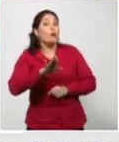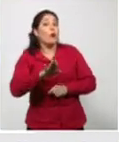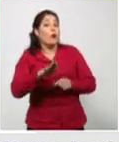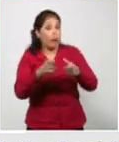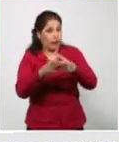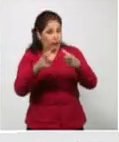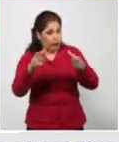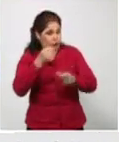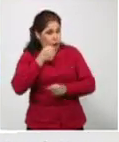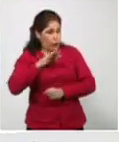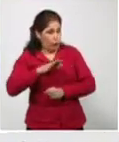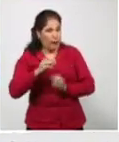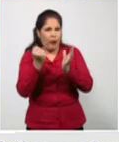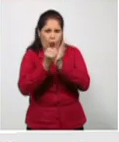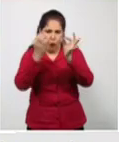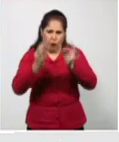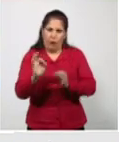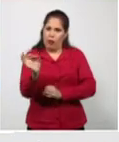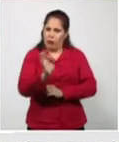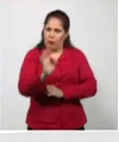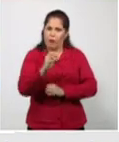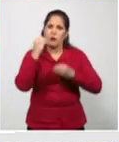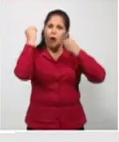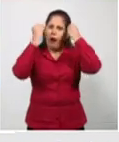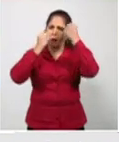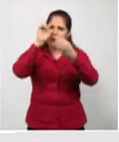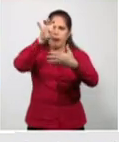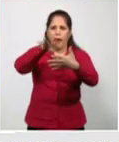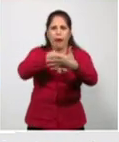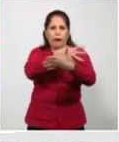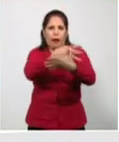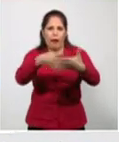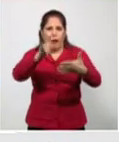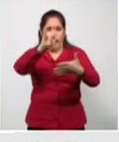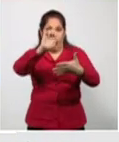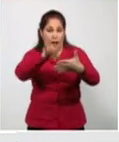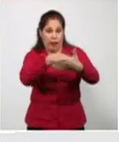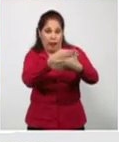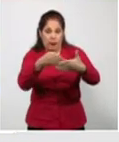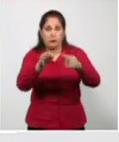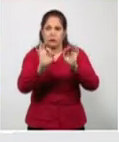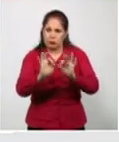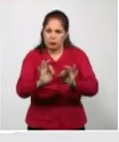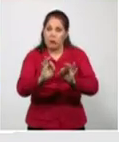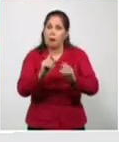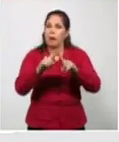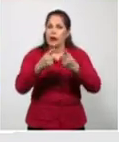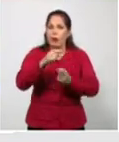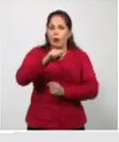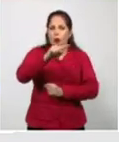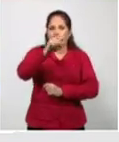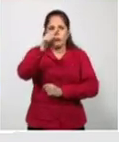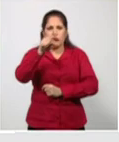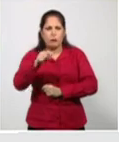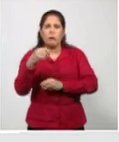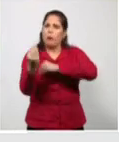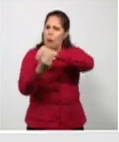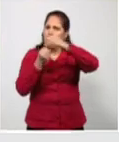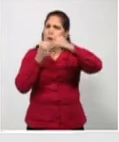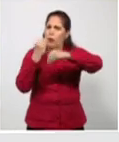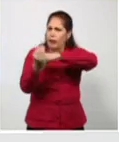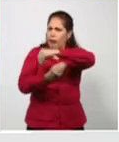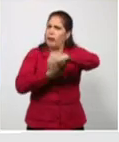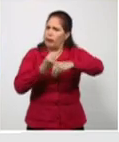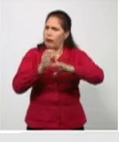base a análisis estadísticos, pero que estas curvas se modifican